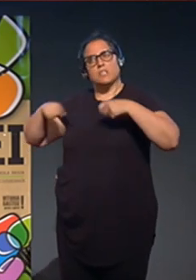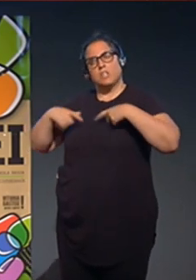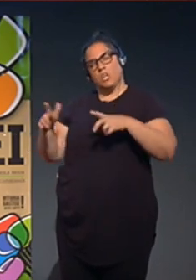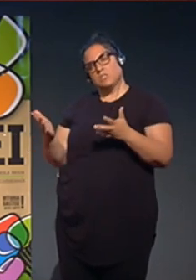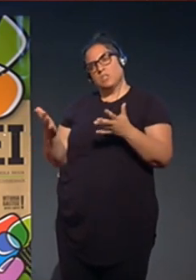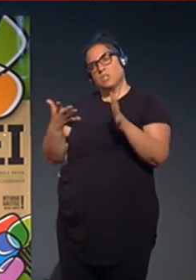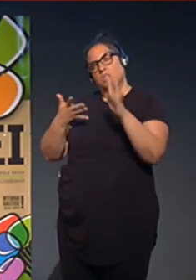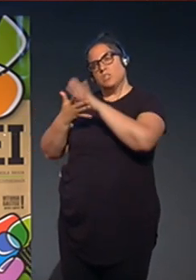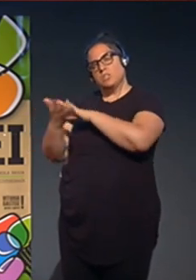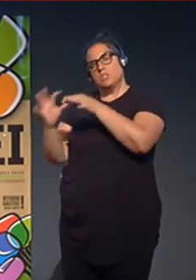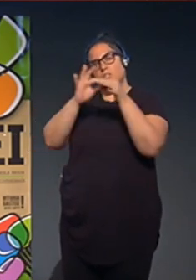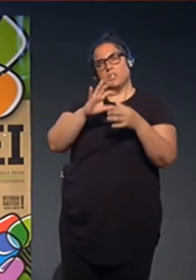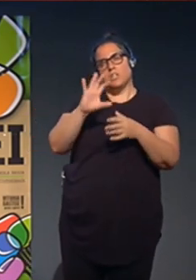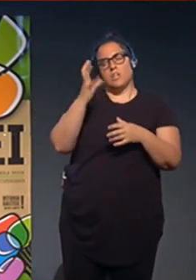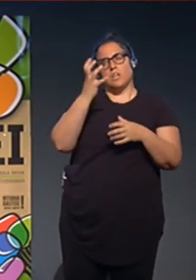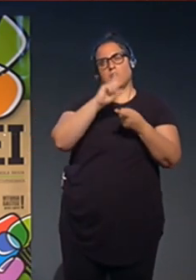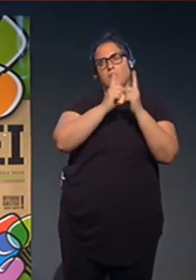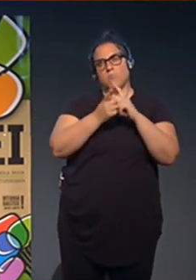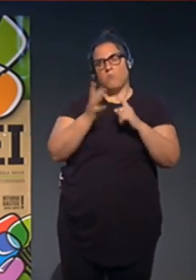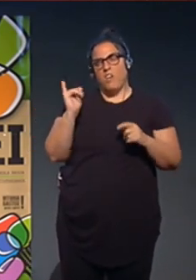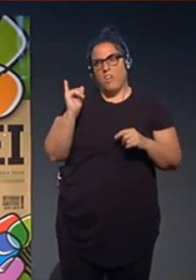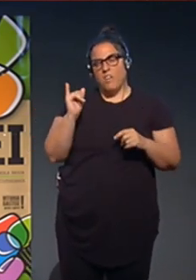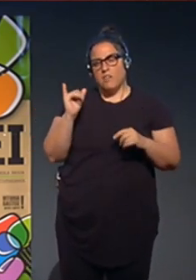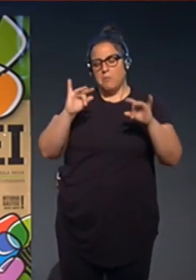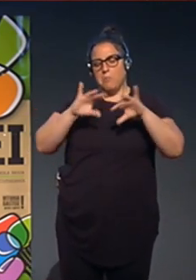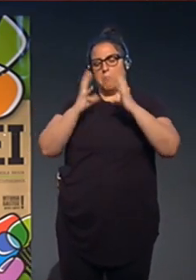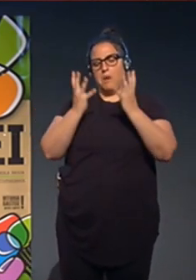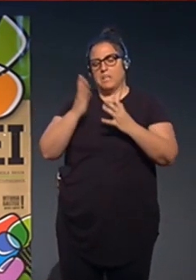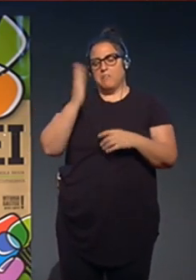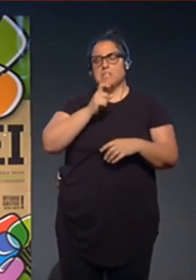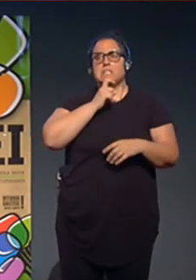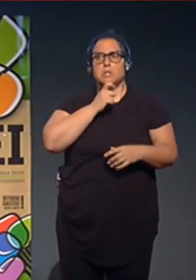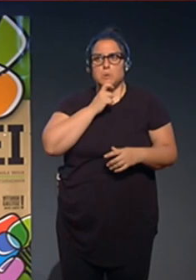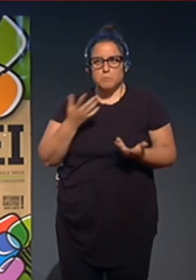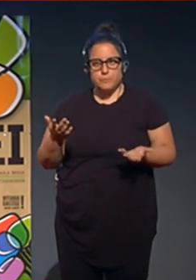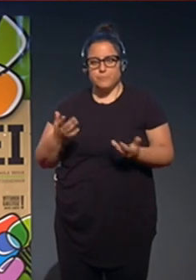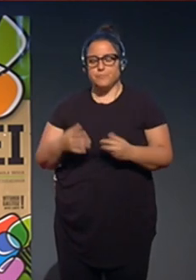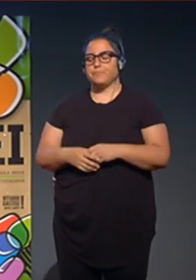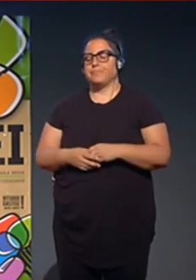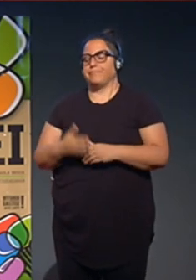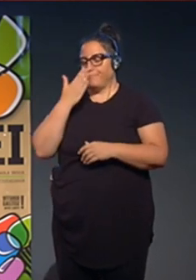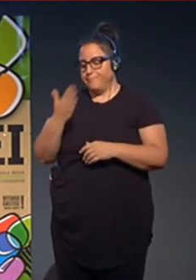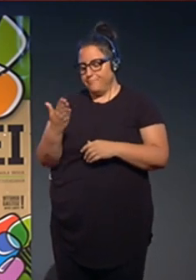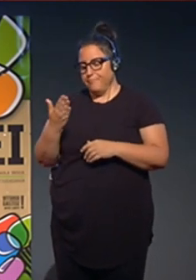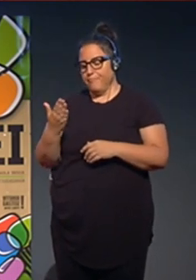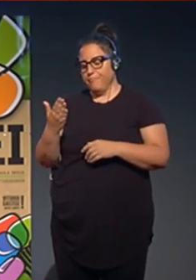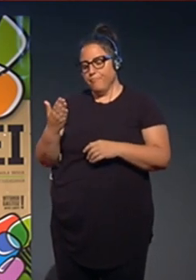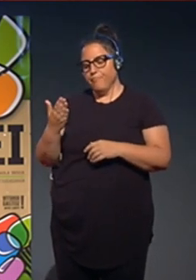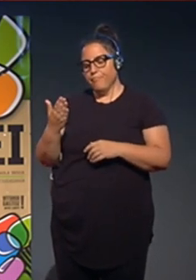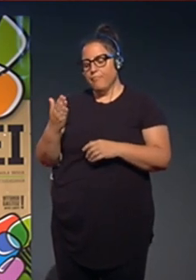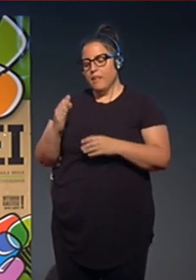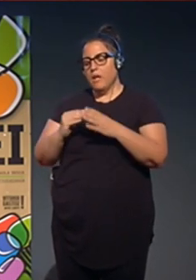relación tiene con los cambios climáticos Qué relación tiene con el planeta Pues mira la producción el